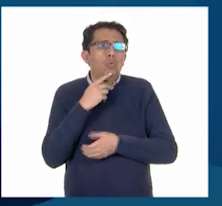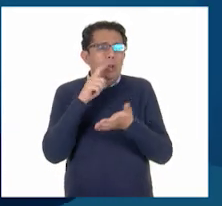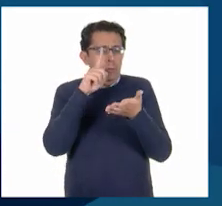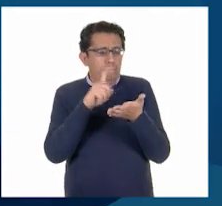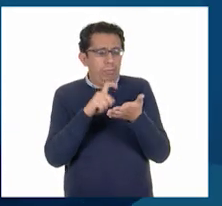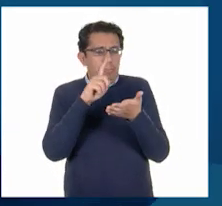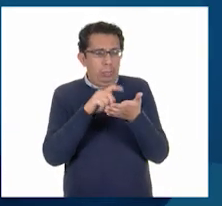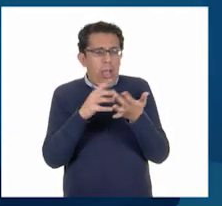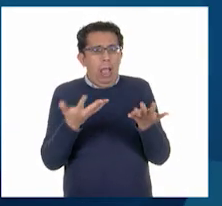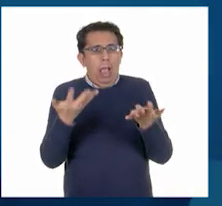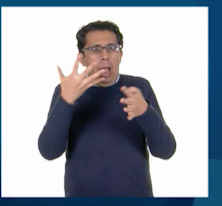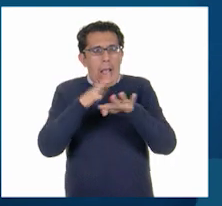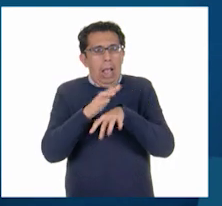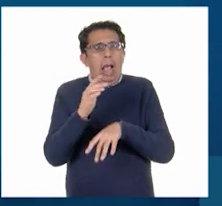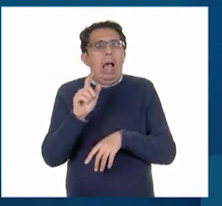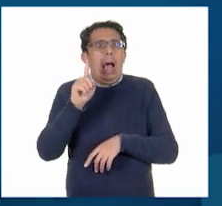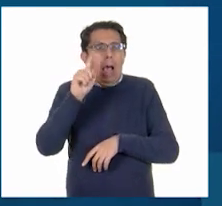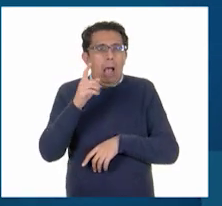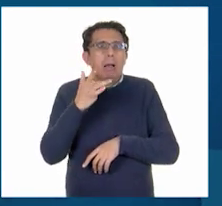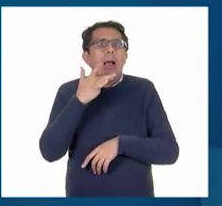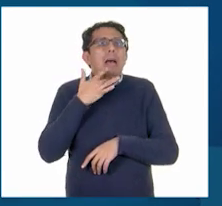desinfectante a base de agua y alcohol.